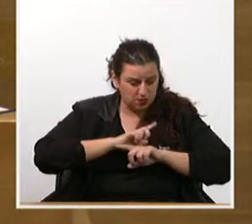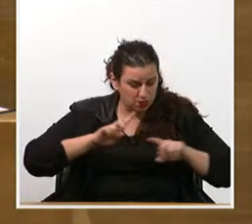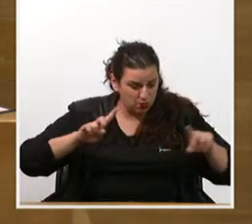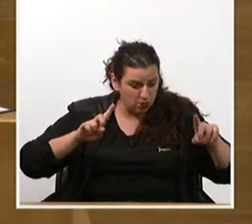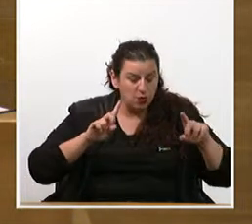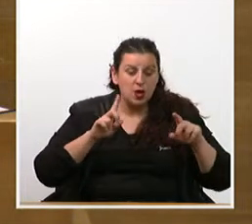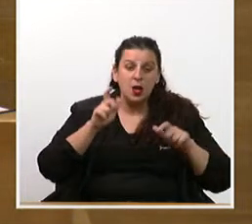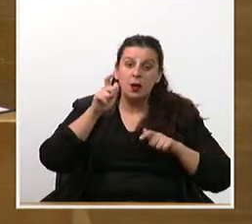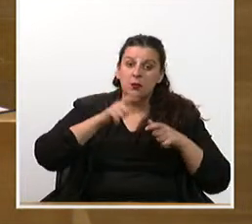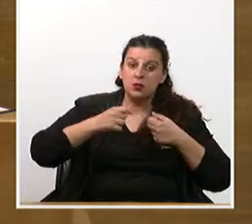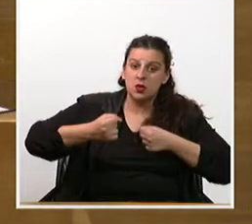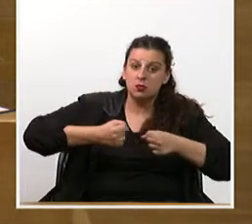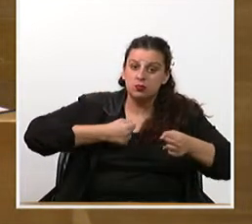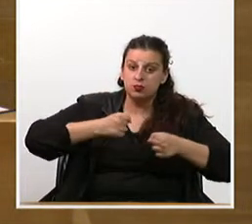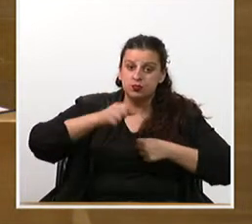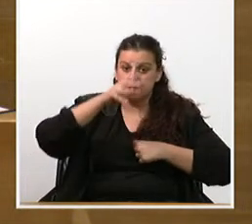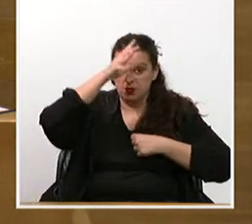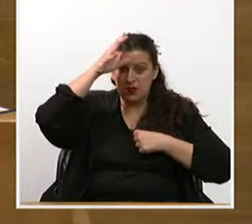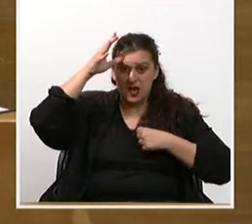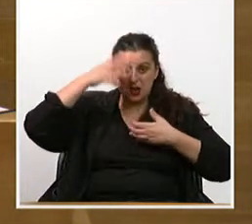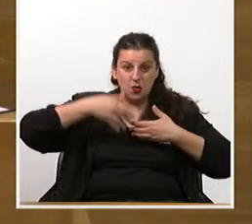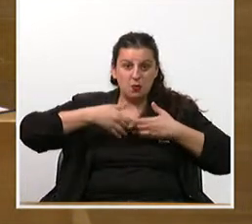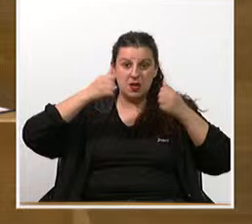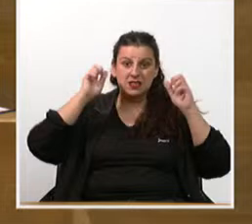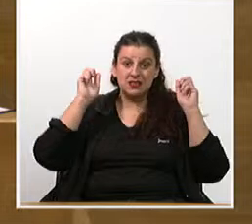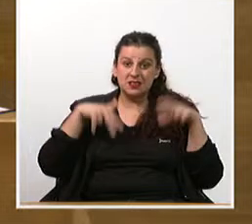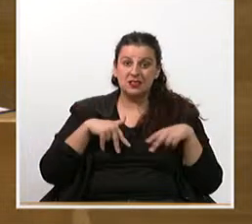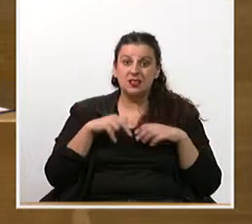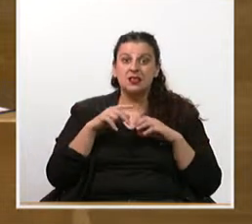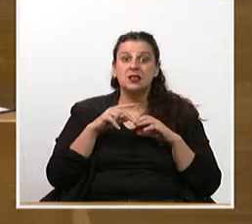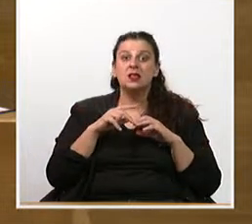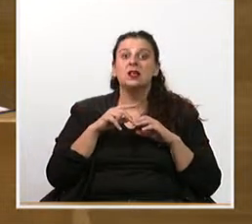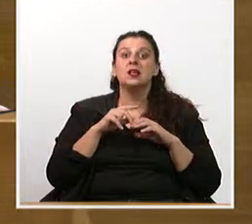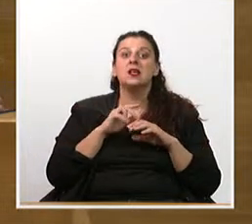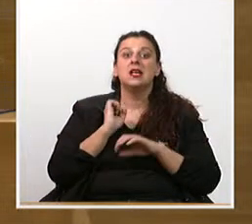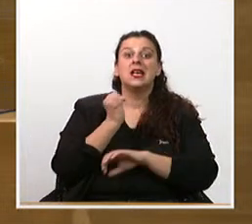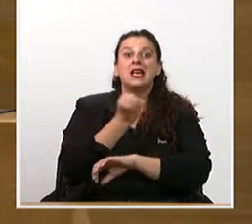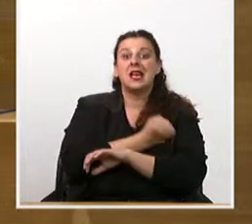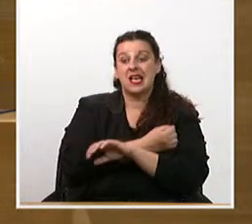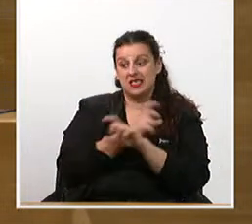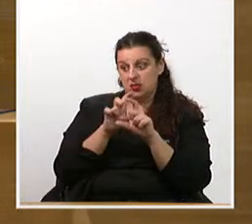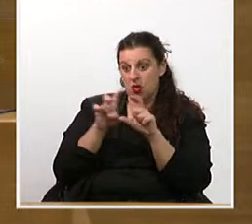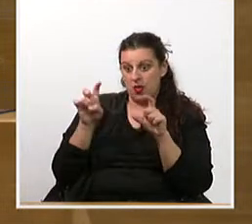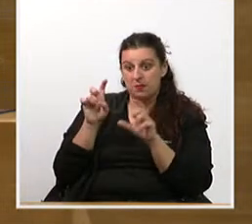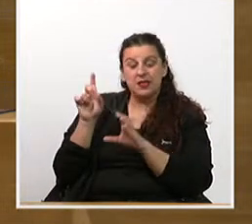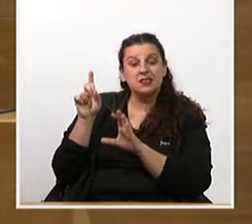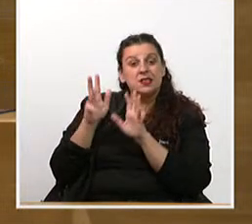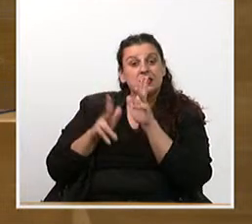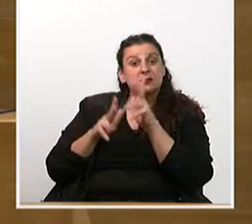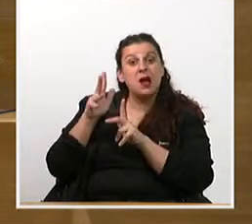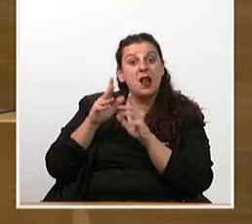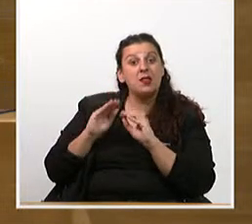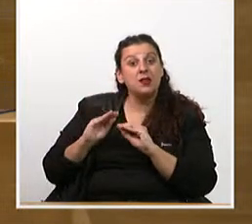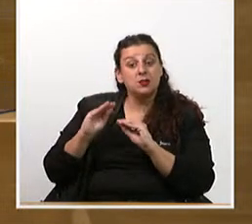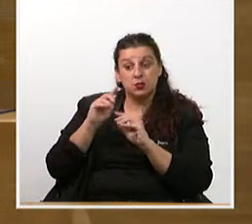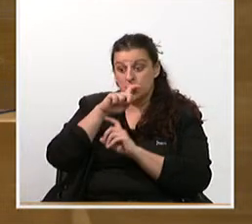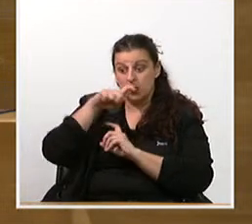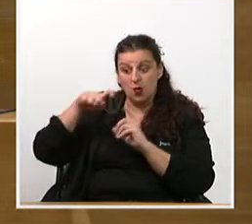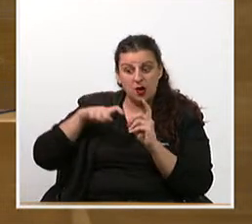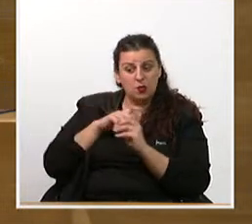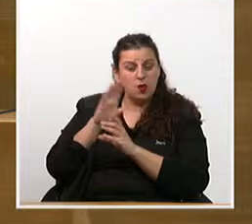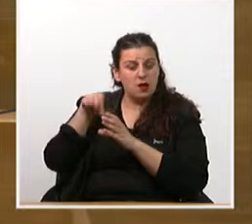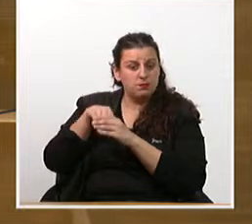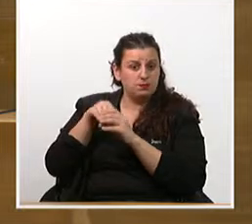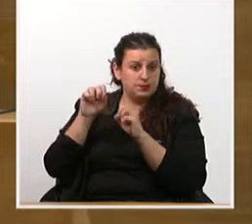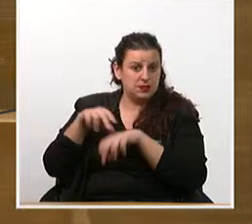del personal en verano y no inscribieron las cuentas anuales de esta sociedad en el registro mercantil así que todo esto es una muestra y podría